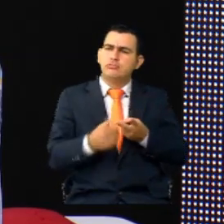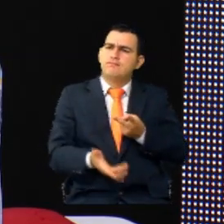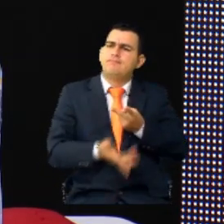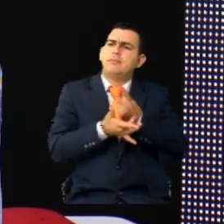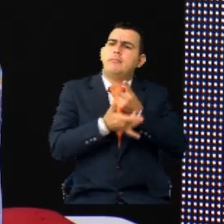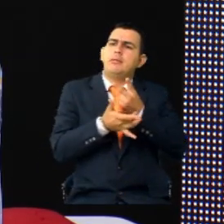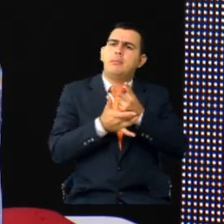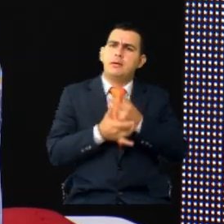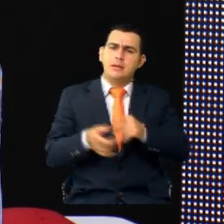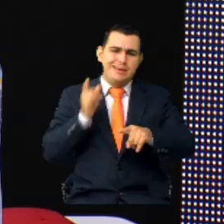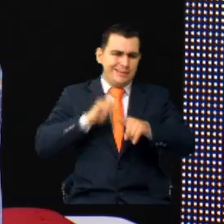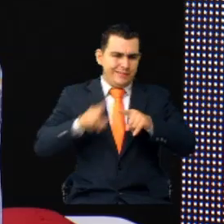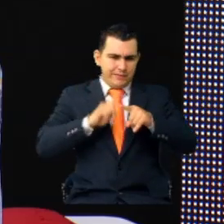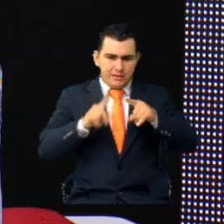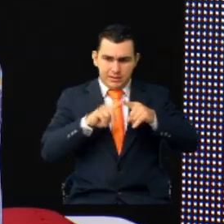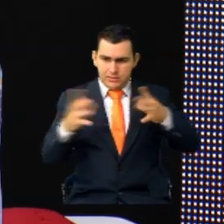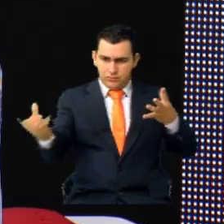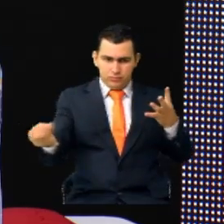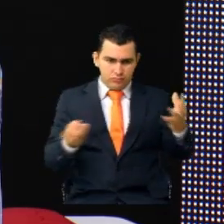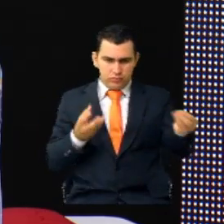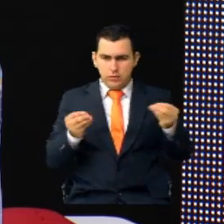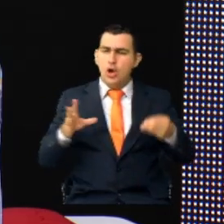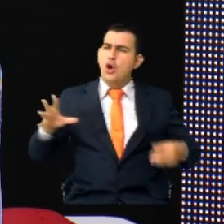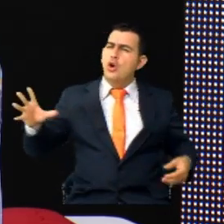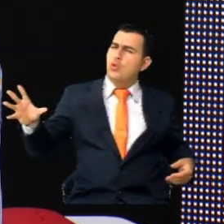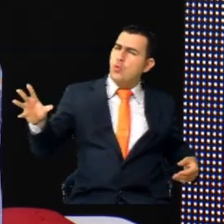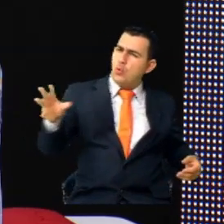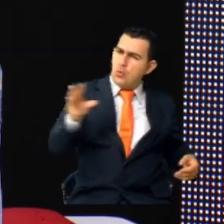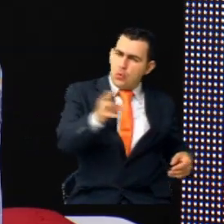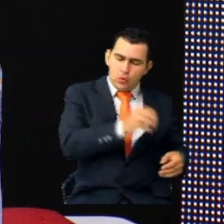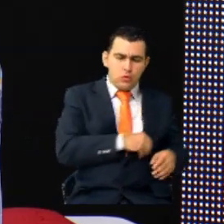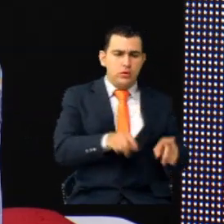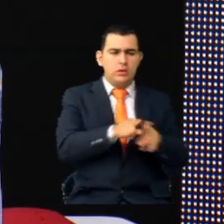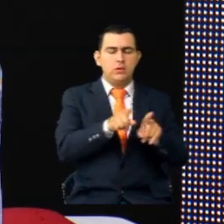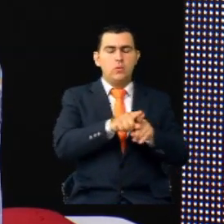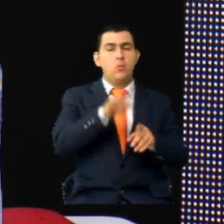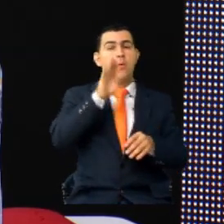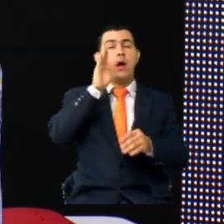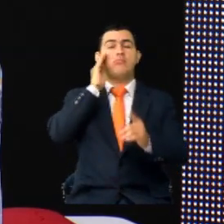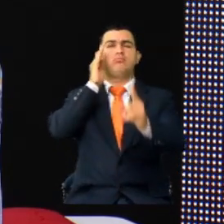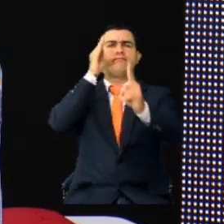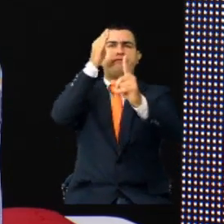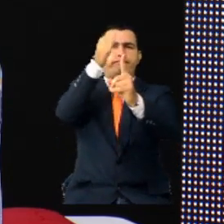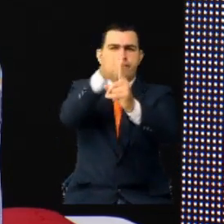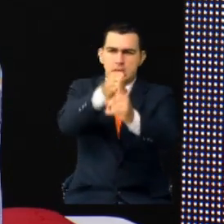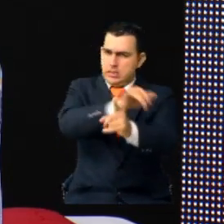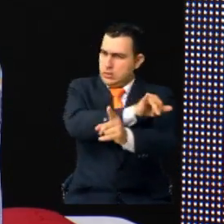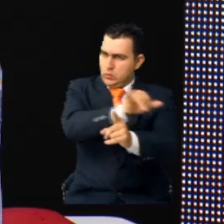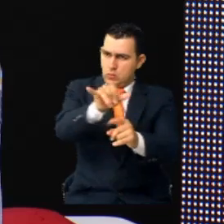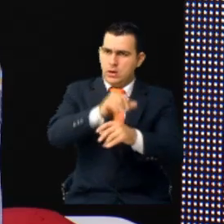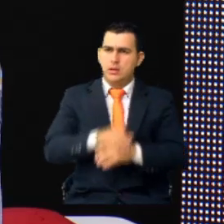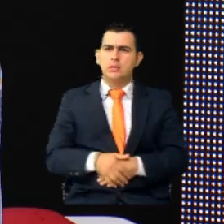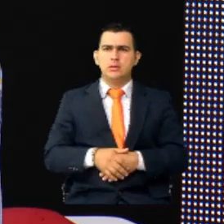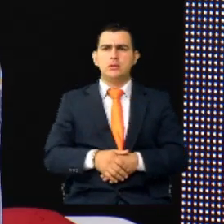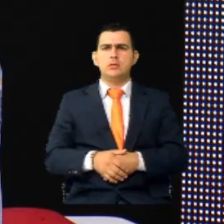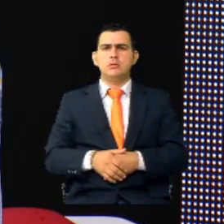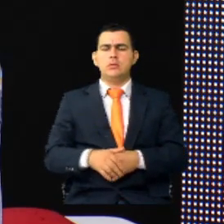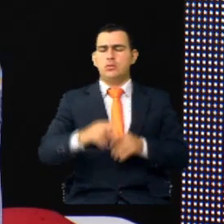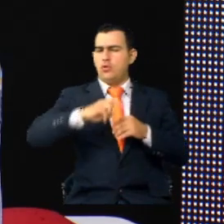actores, para que al final todos iremos hacia misma, miremos hacia el mismo lado, hacia el mismo